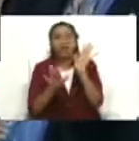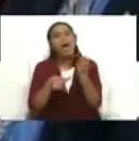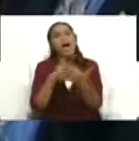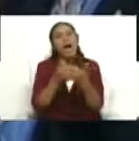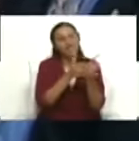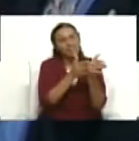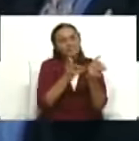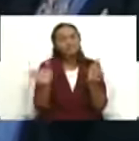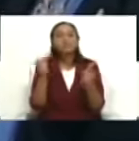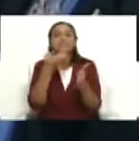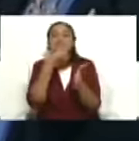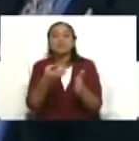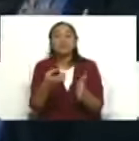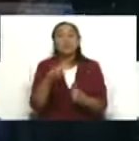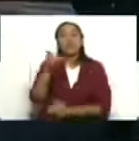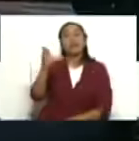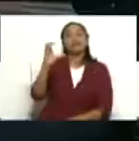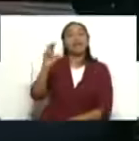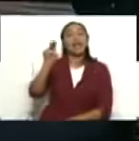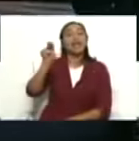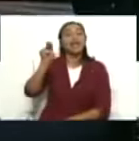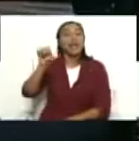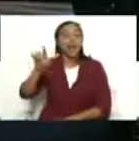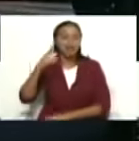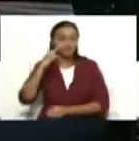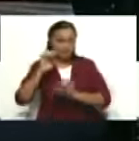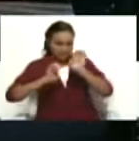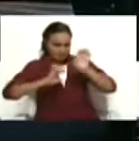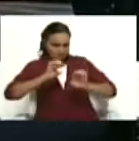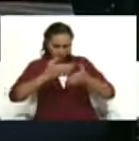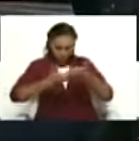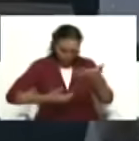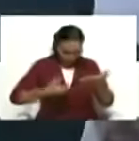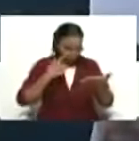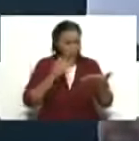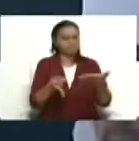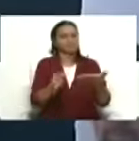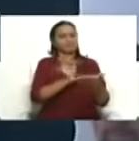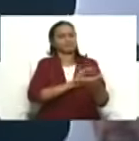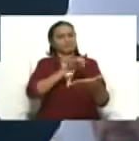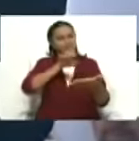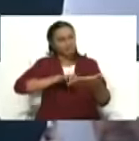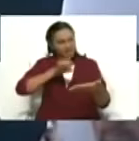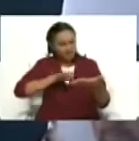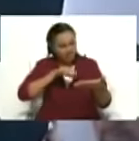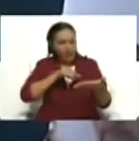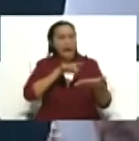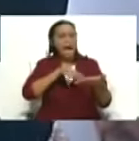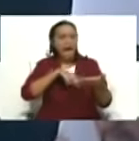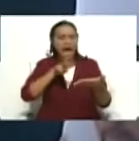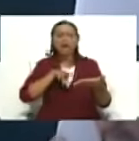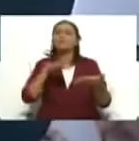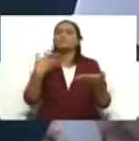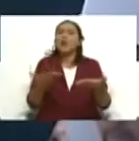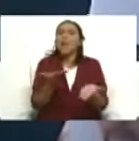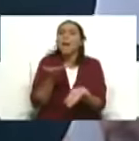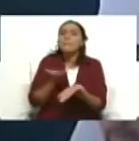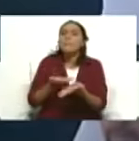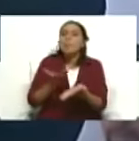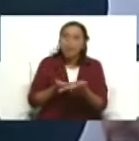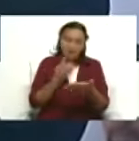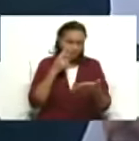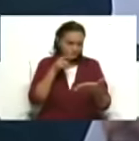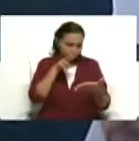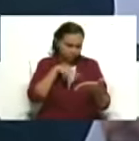manera que el Consejo Nacional Electoral pueda evaluar la voz de quienes aportaron propuestas en esas